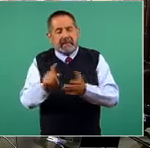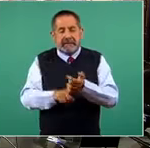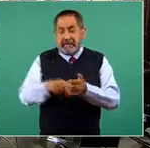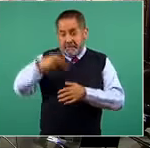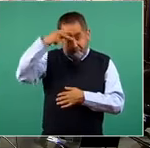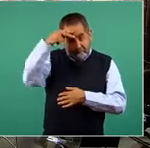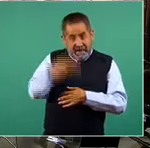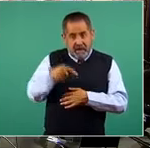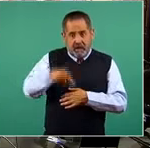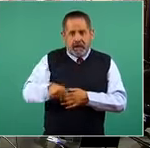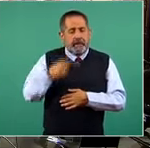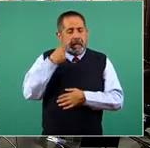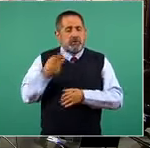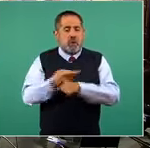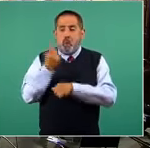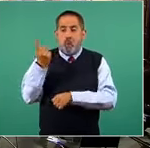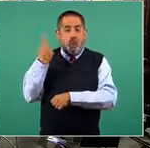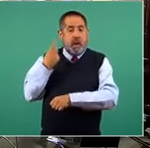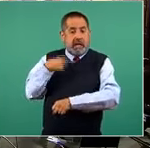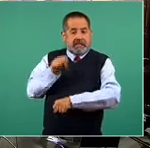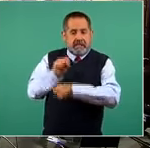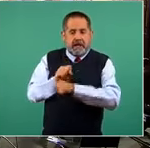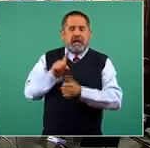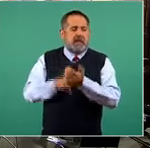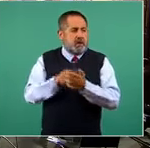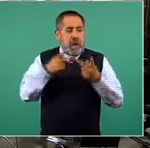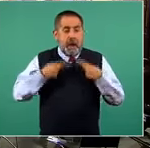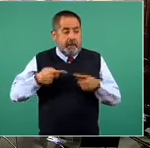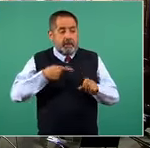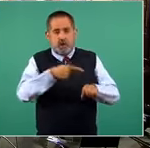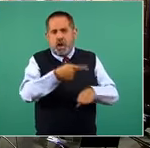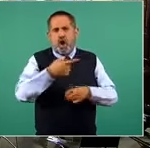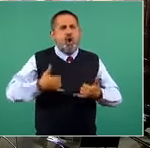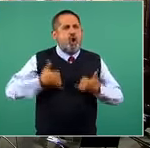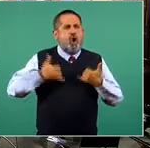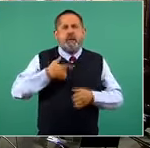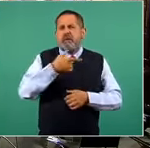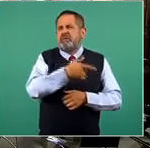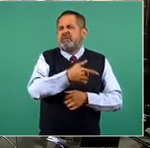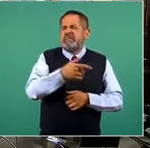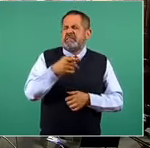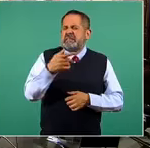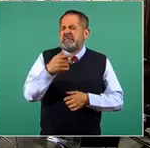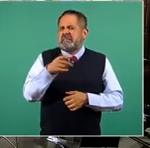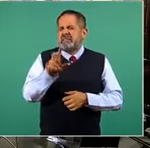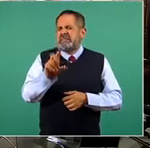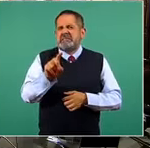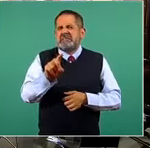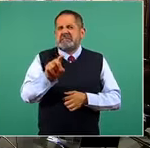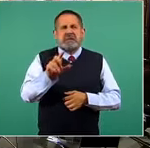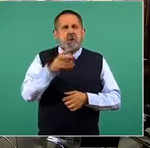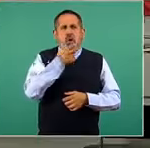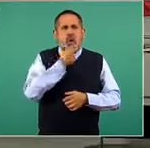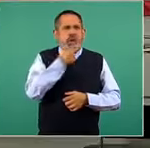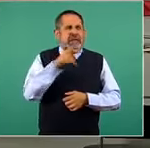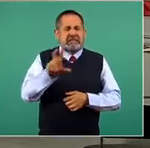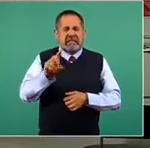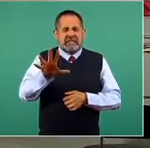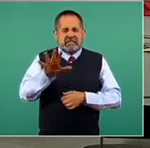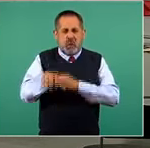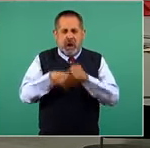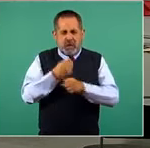mexicano, la semana pasada se habló de una persona, un joven, un hombre de 35 años